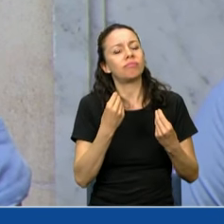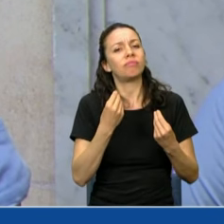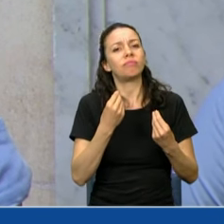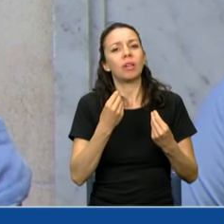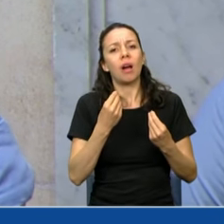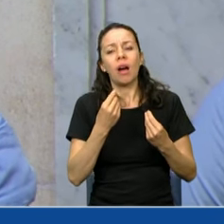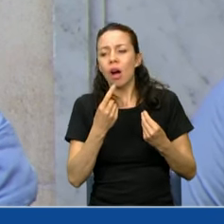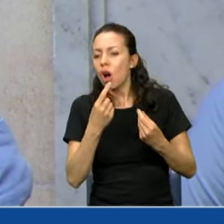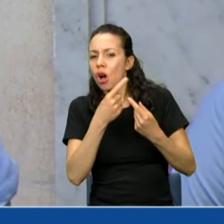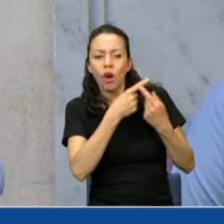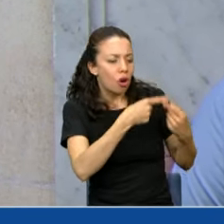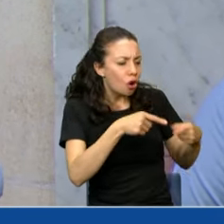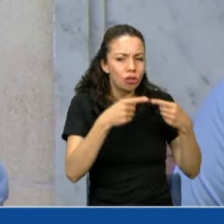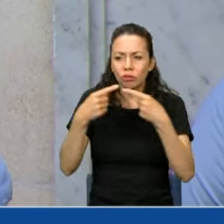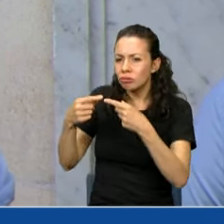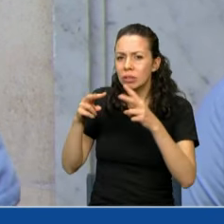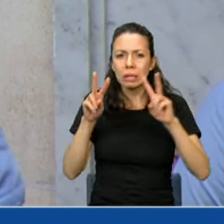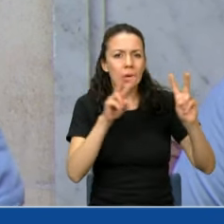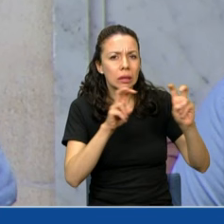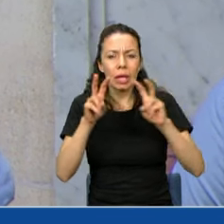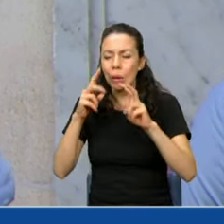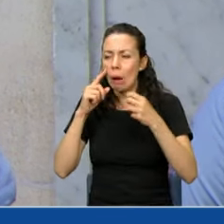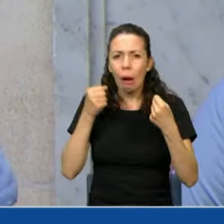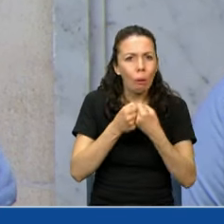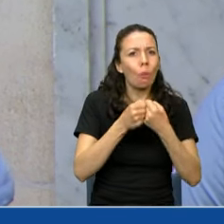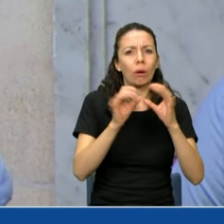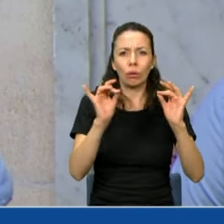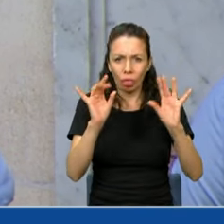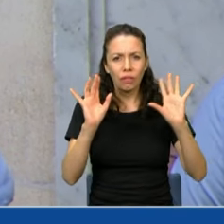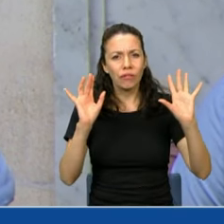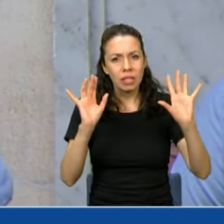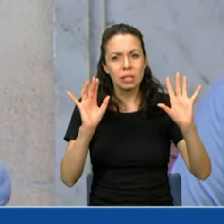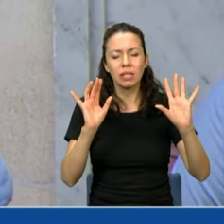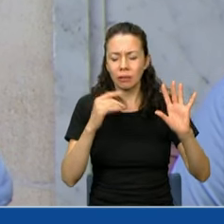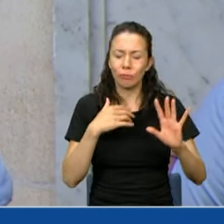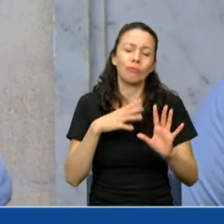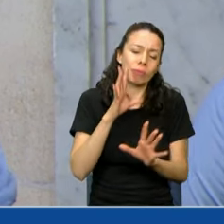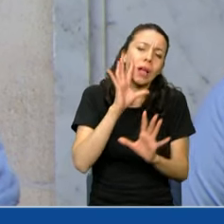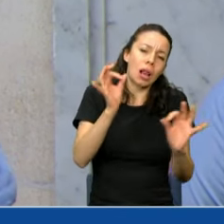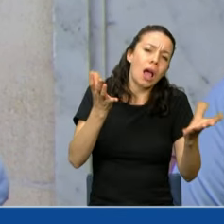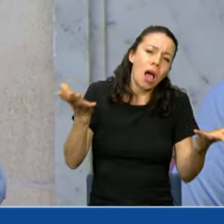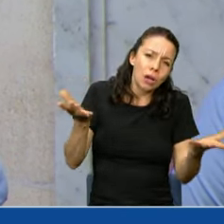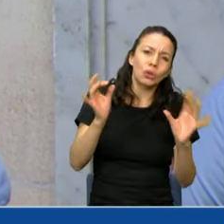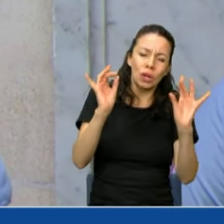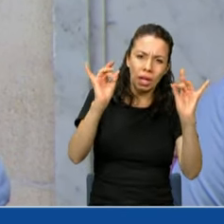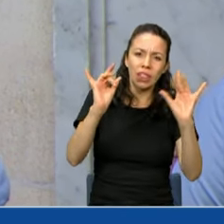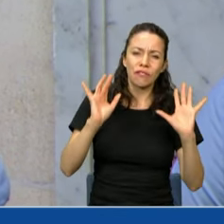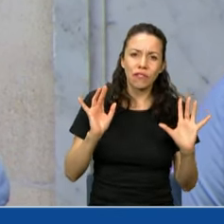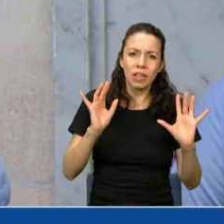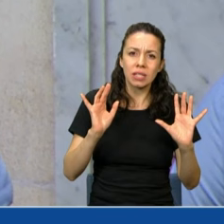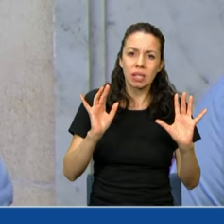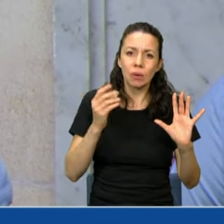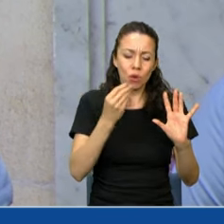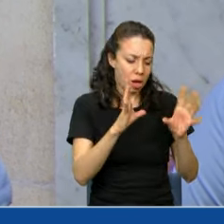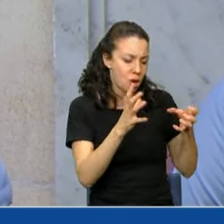de acuerdo con determinadas cuestiones y claramente que es difícil claramente que es difícil porque cuando desde